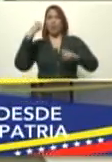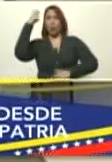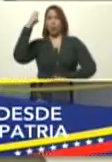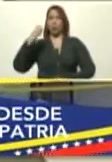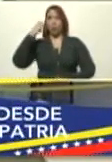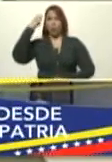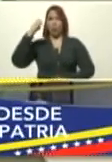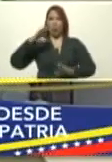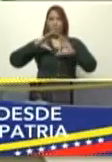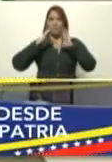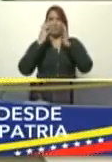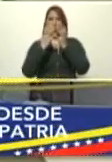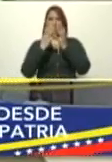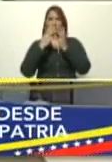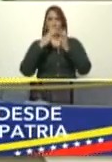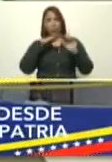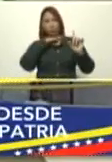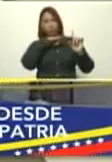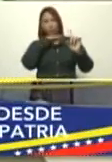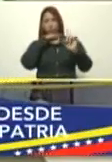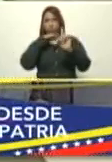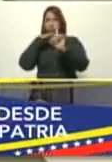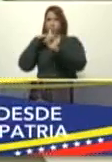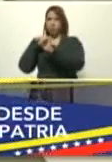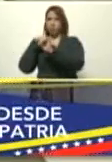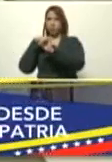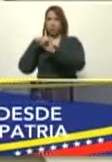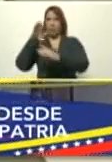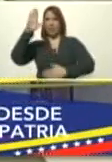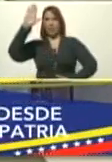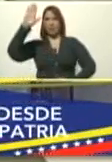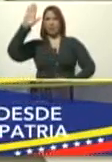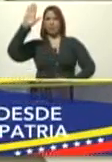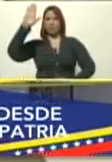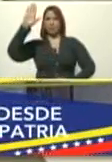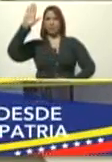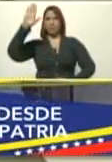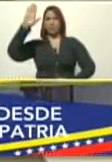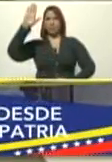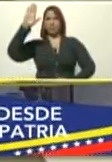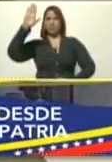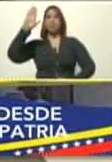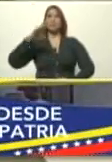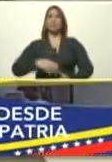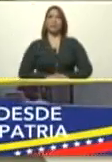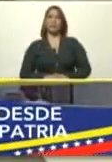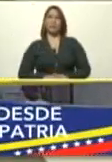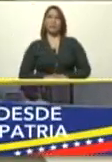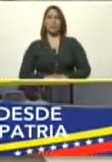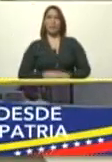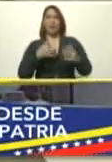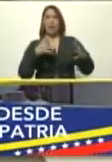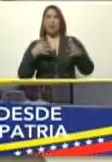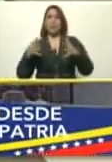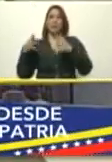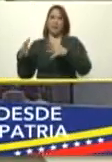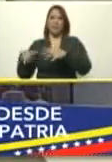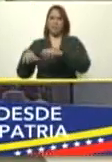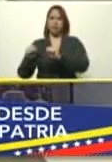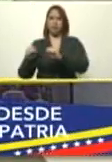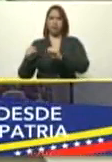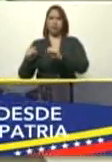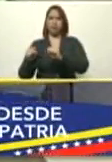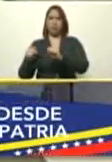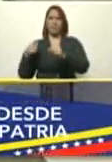y al mundo de la amenaza nazifascista que fue alimentada desde el capitalismo occidental durante